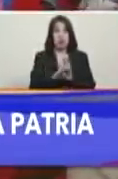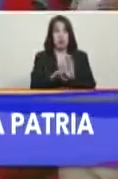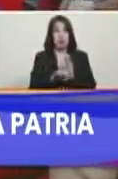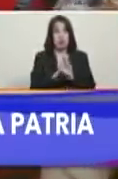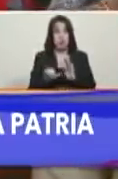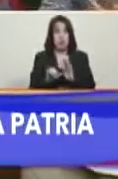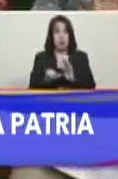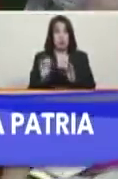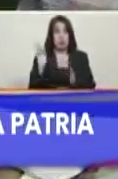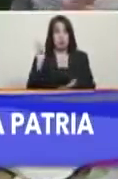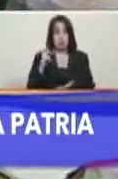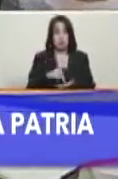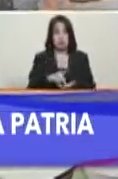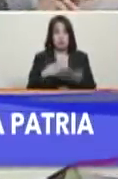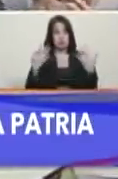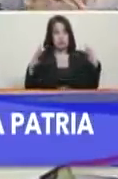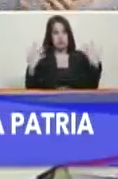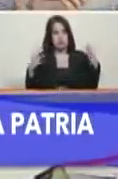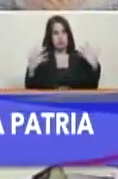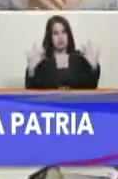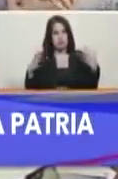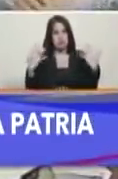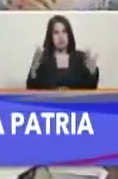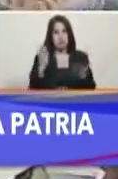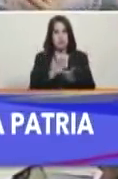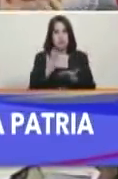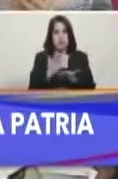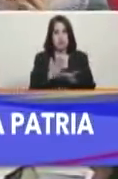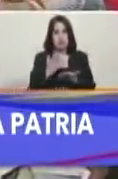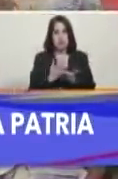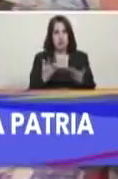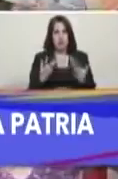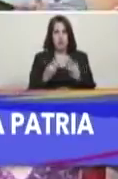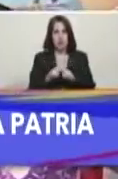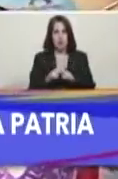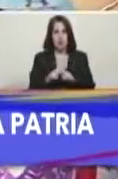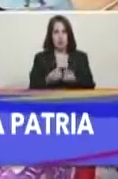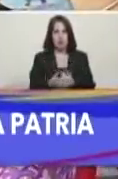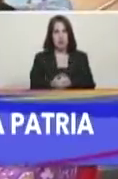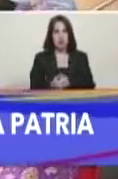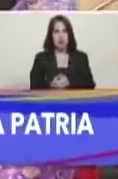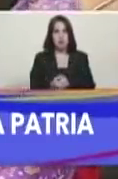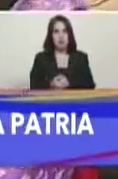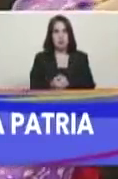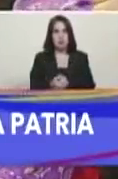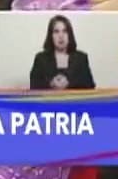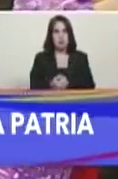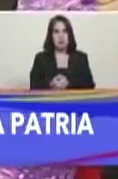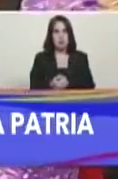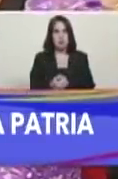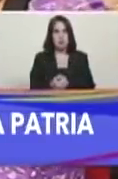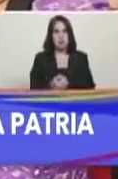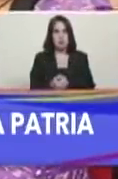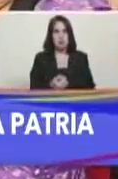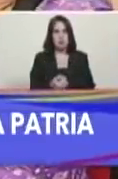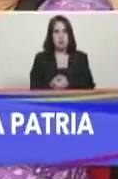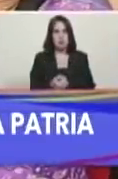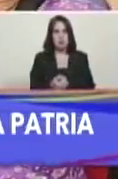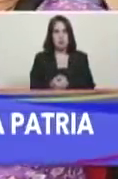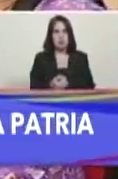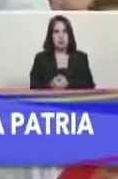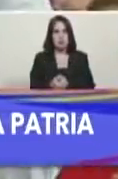pie, siempre de pie. La Asamblea Nacional Constituyente, escudo